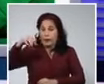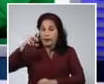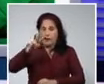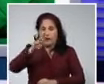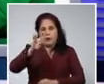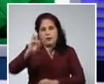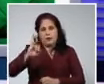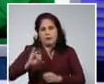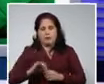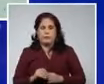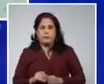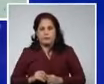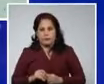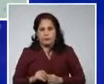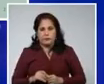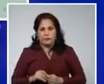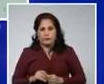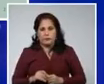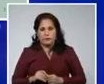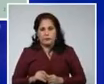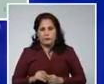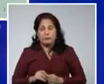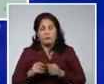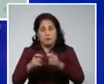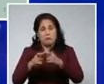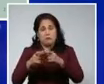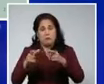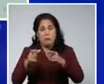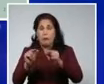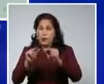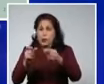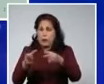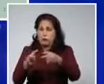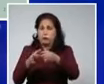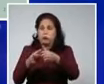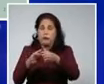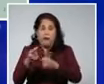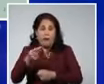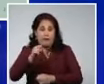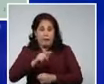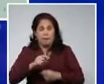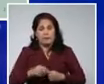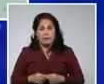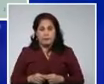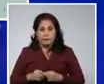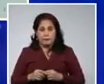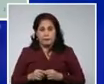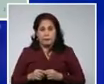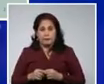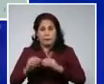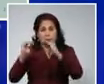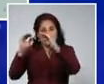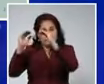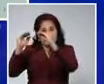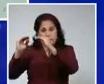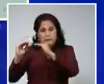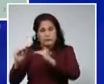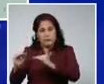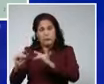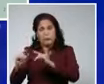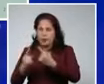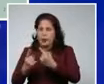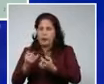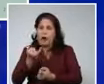37, cifra muy inferior a la que reportó el día anterior, sin embargo con una afectación,